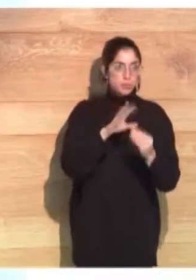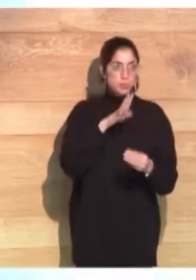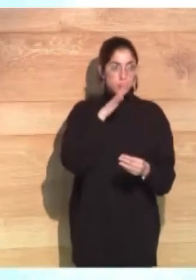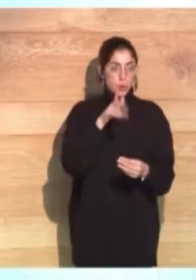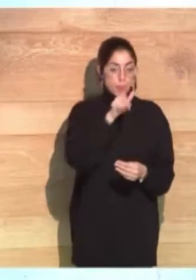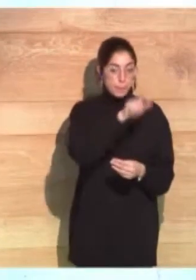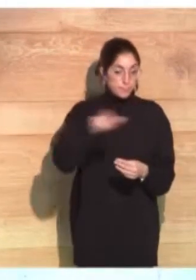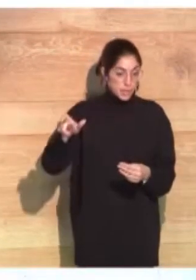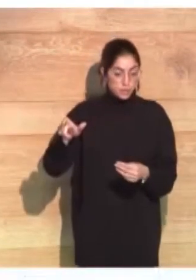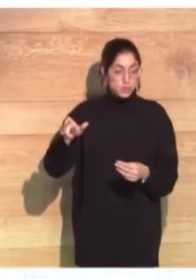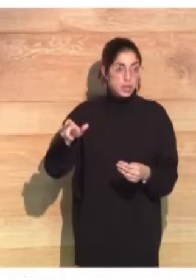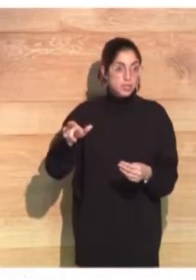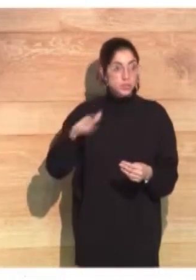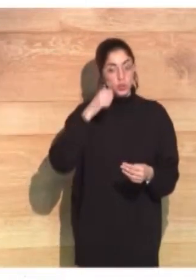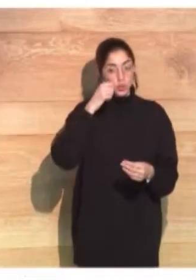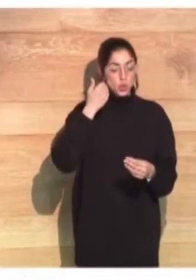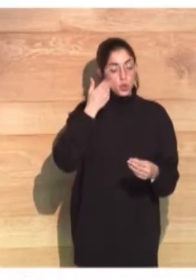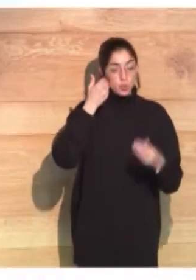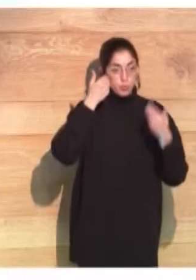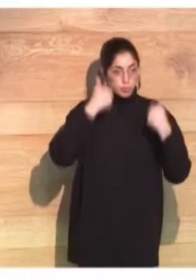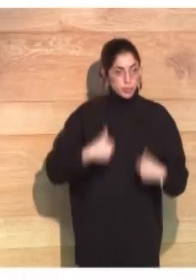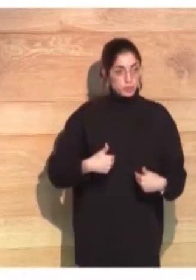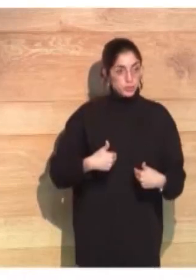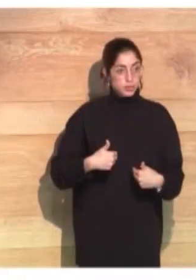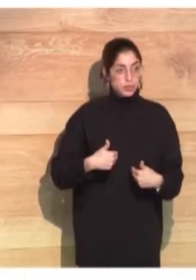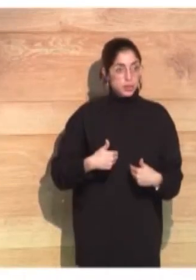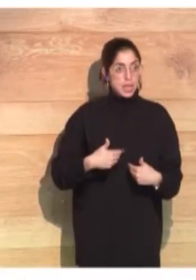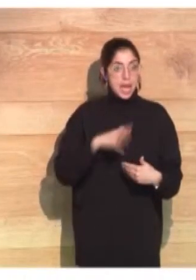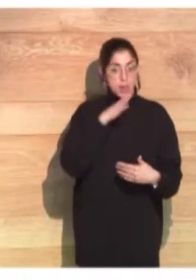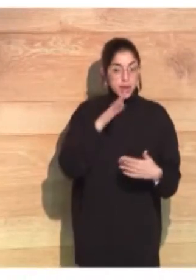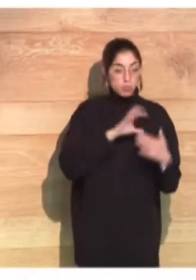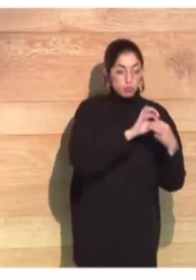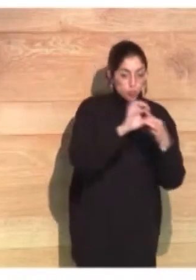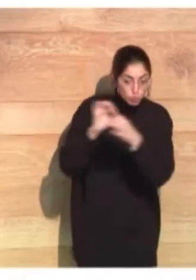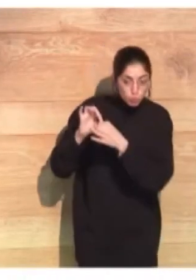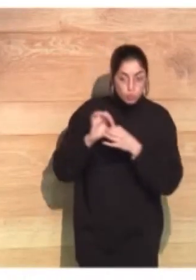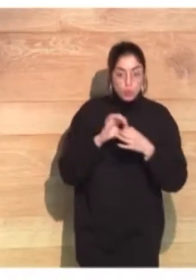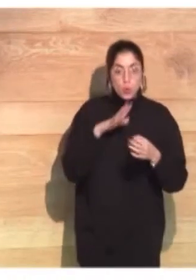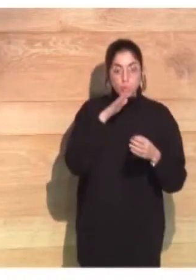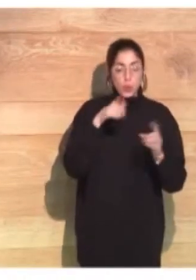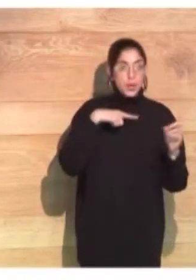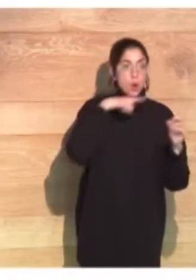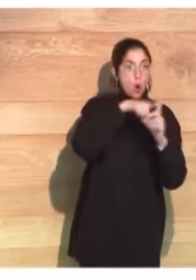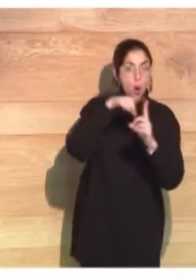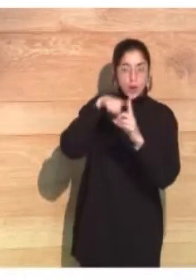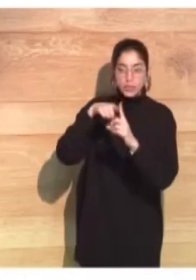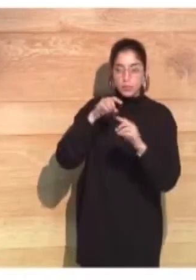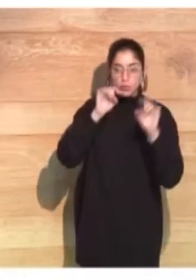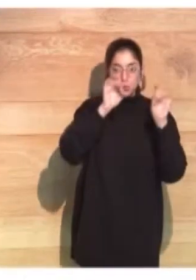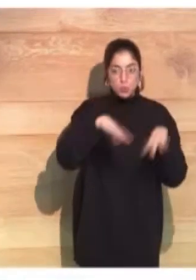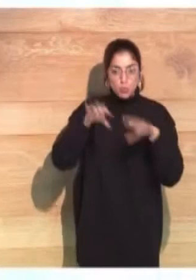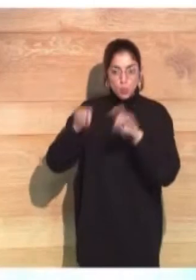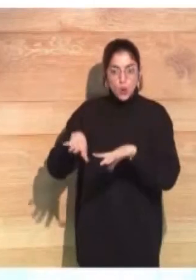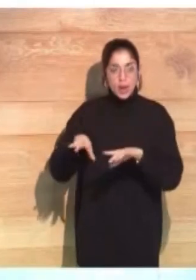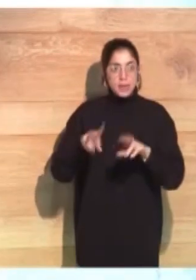Las personas, como seres humanos, se están uniendo cada vez más con los mismos objetivos de paz,